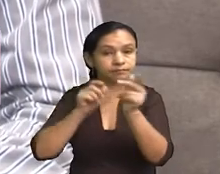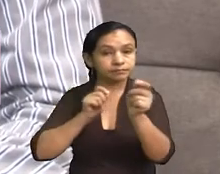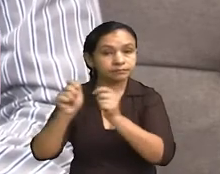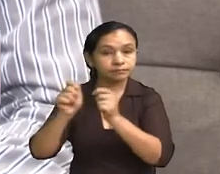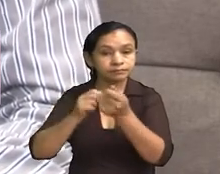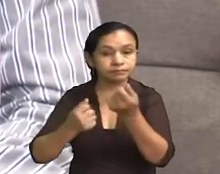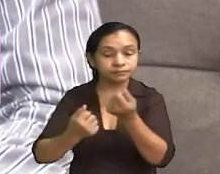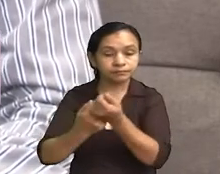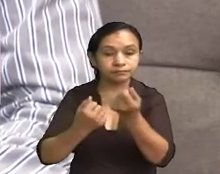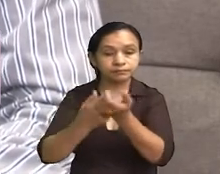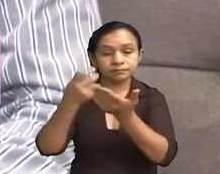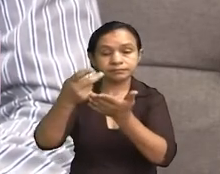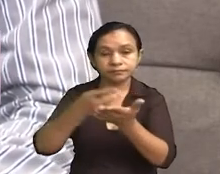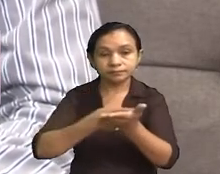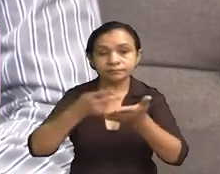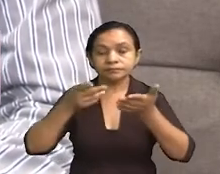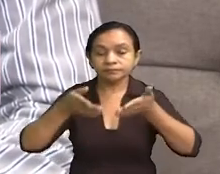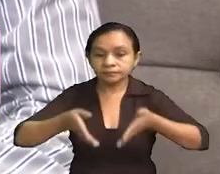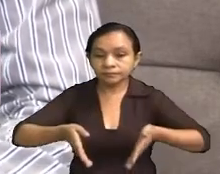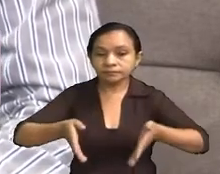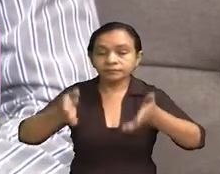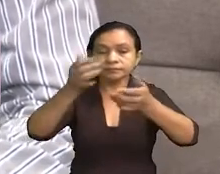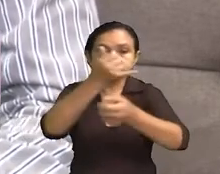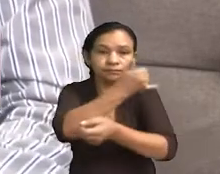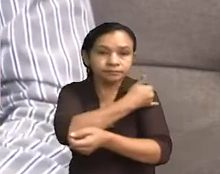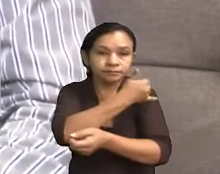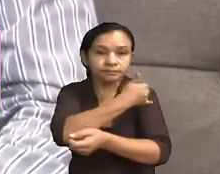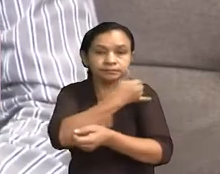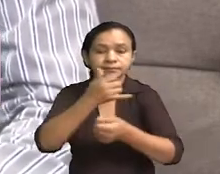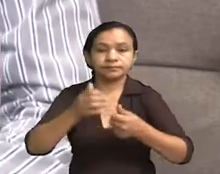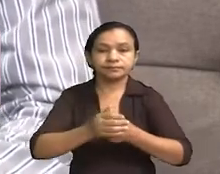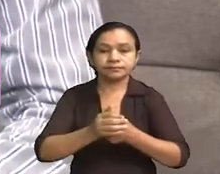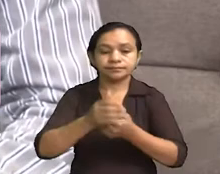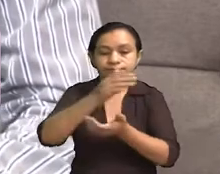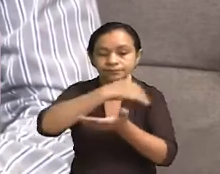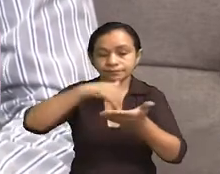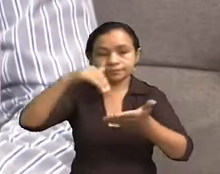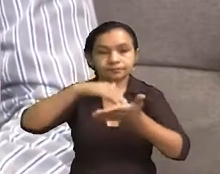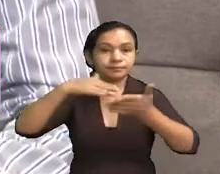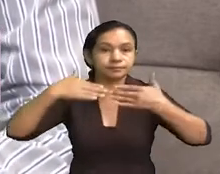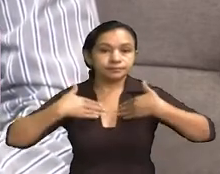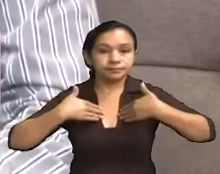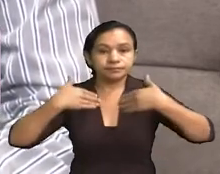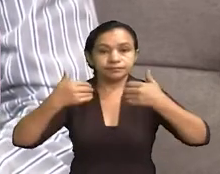de carreteras, de hospitales, centros de salud,